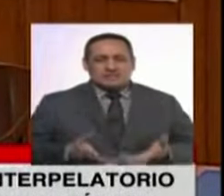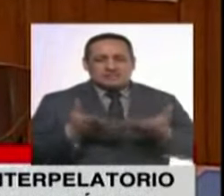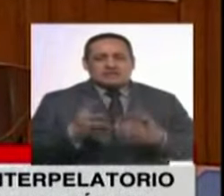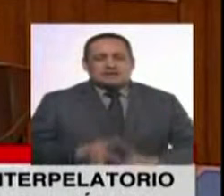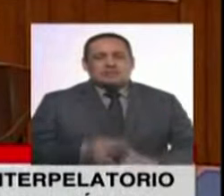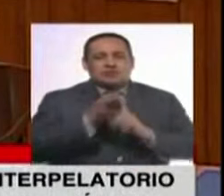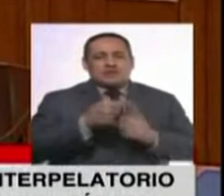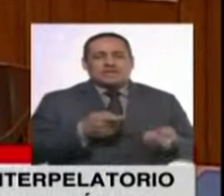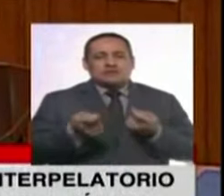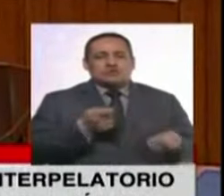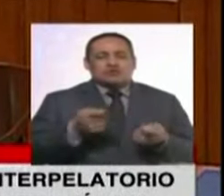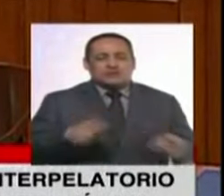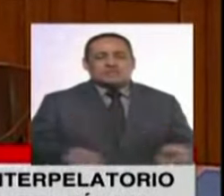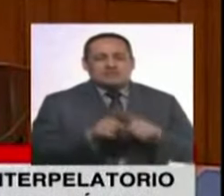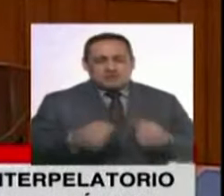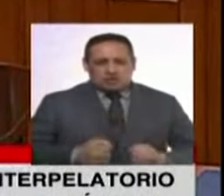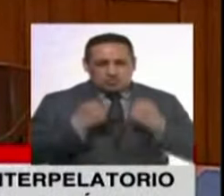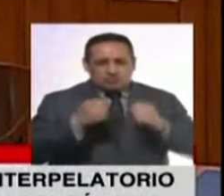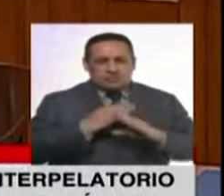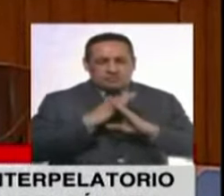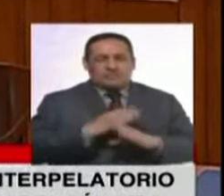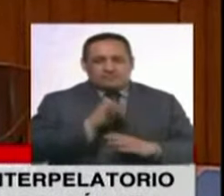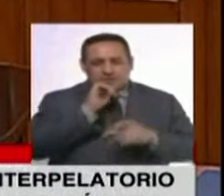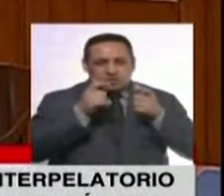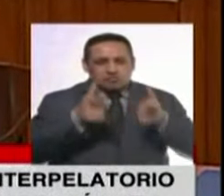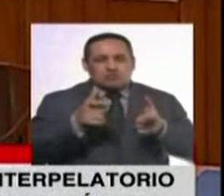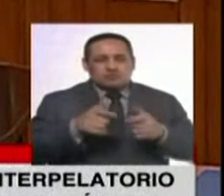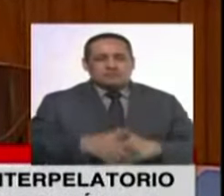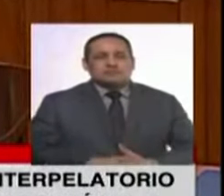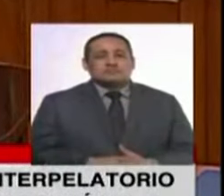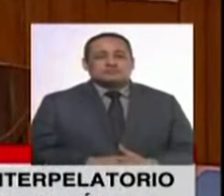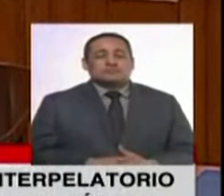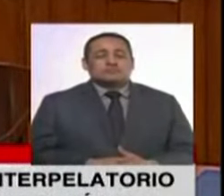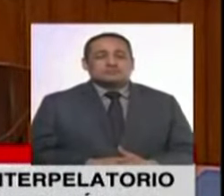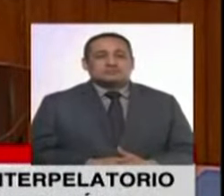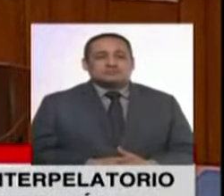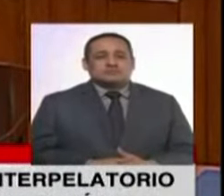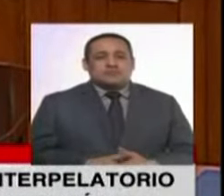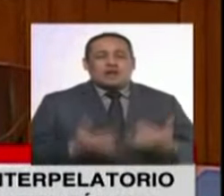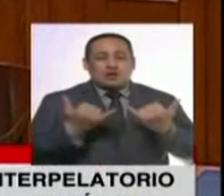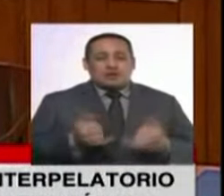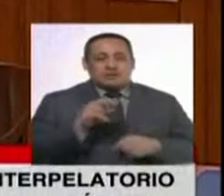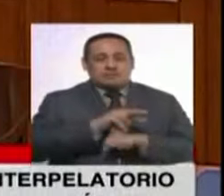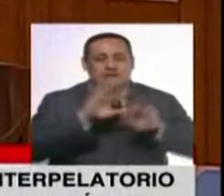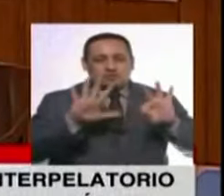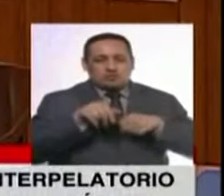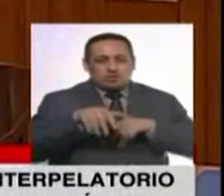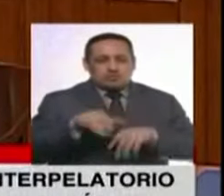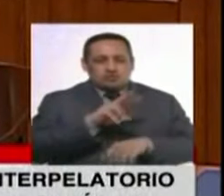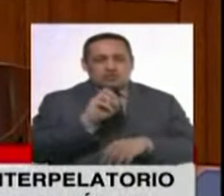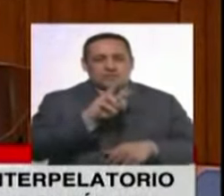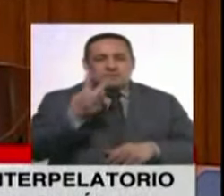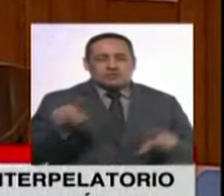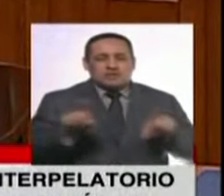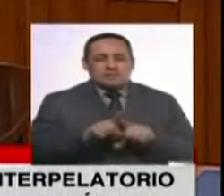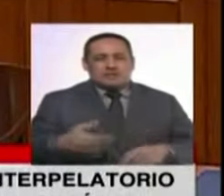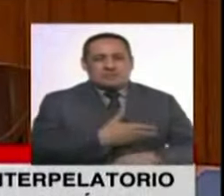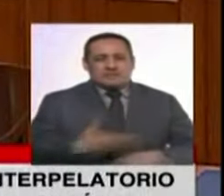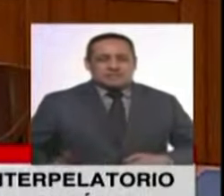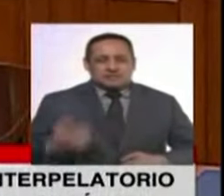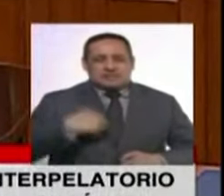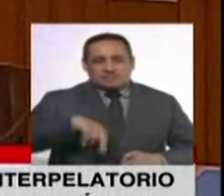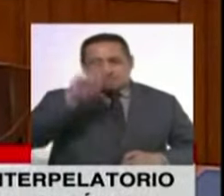la prioridades de gestión y lucha contra la inseguridad ciudadana ahora bien el 28 de Julio 2022 el señor presidente